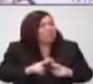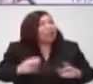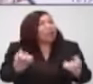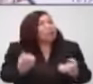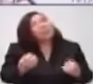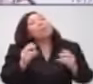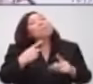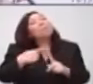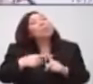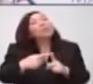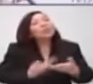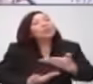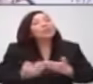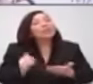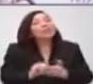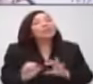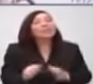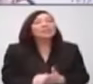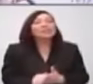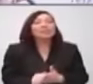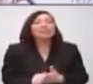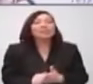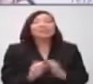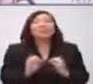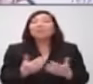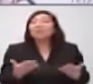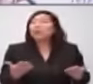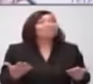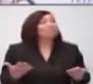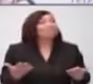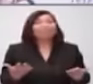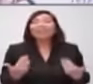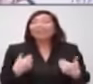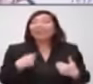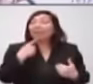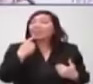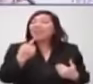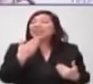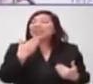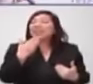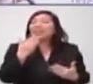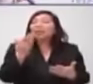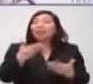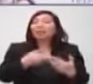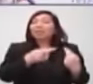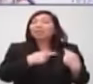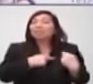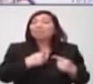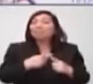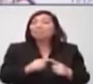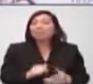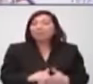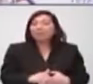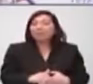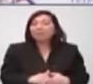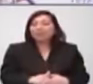económica en positivo con la renegociación que se hizo. Entonces, si es que no fuese así, creo que habría que denunciar a quienes hayan estado a cargo de eso. Perdón, un